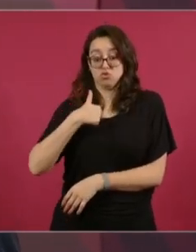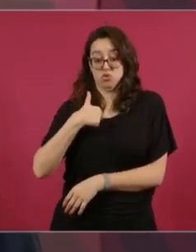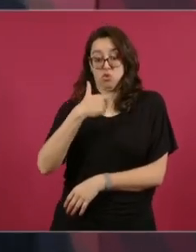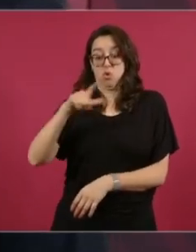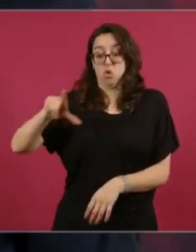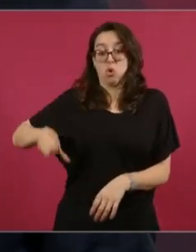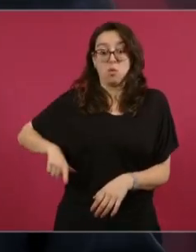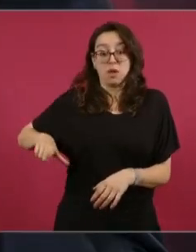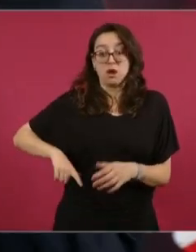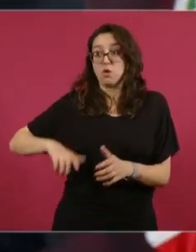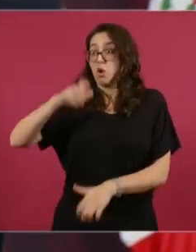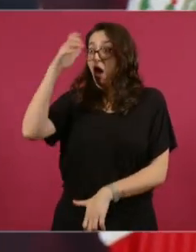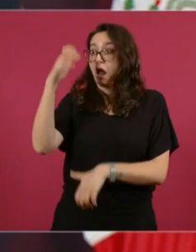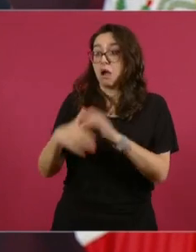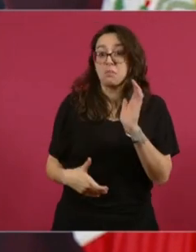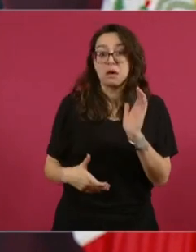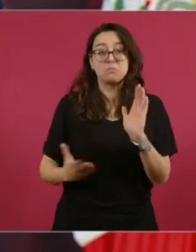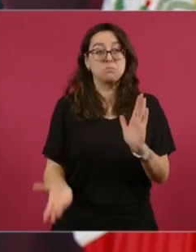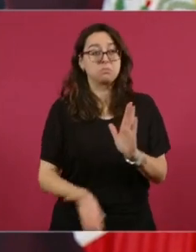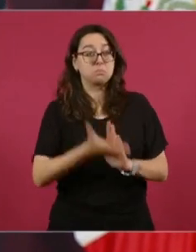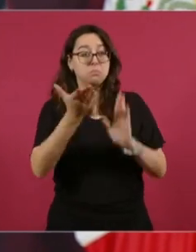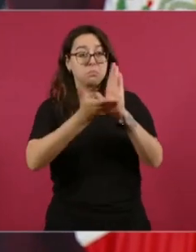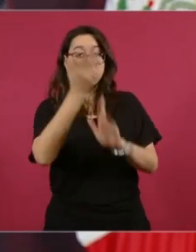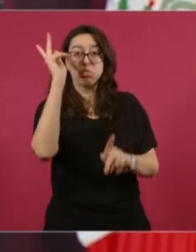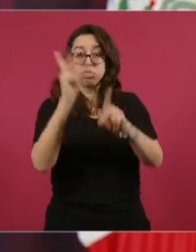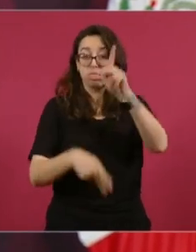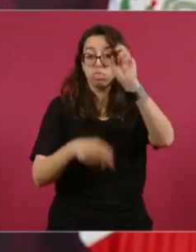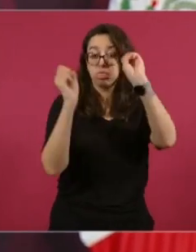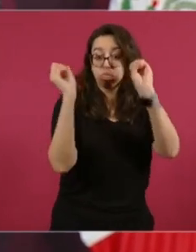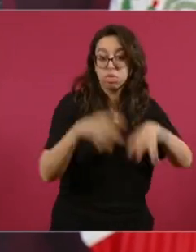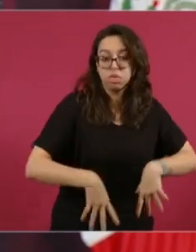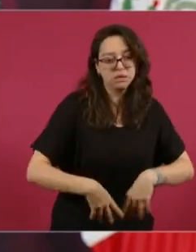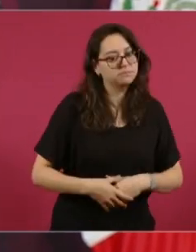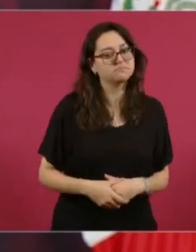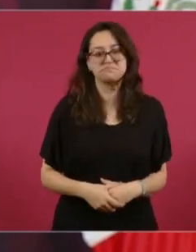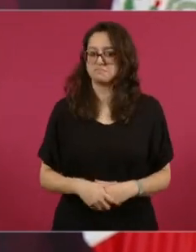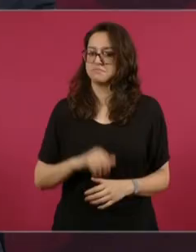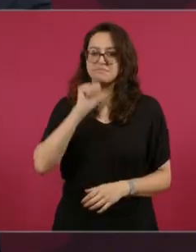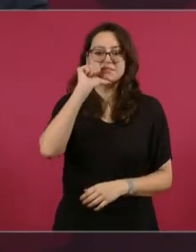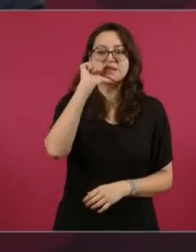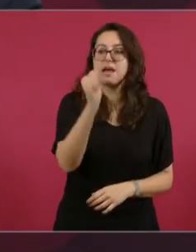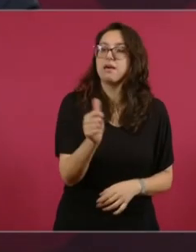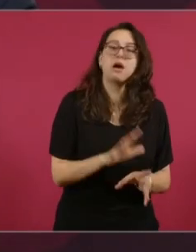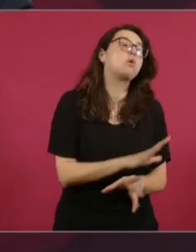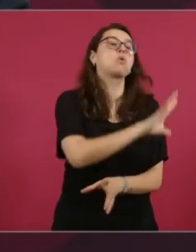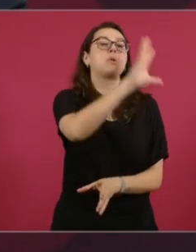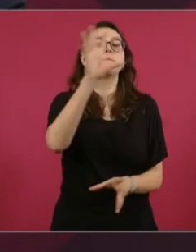nada en proceso, nada pendiente. Por ejemplo, hoy